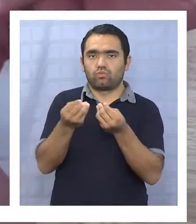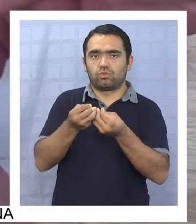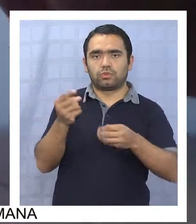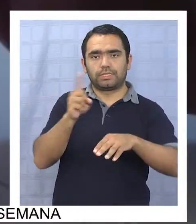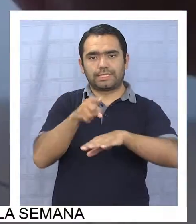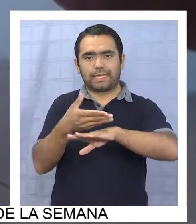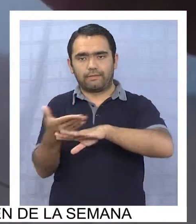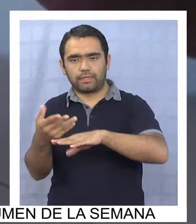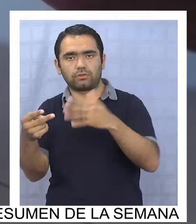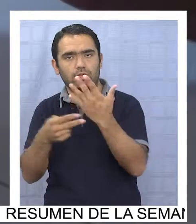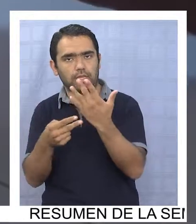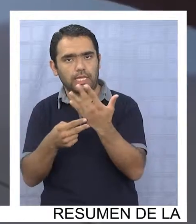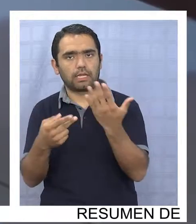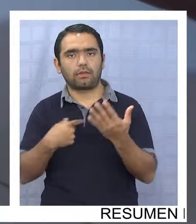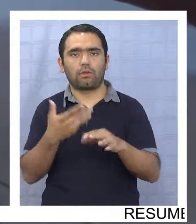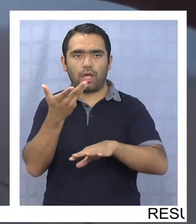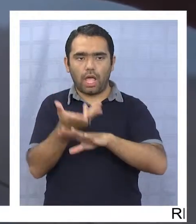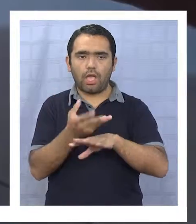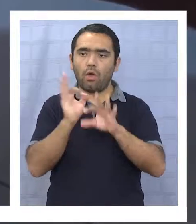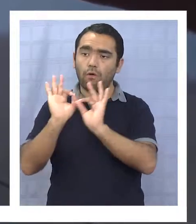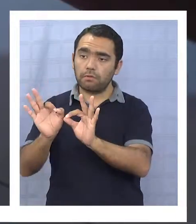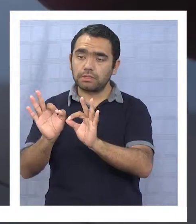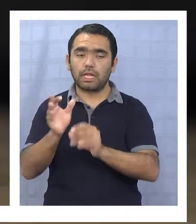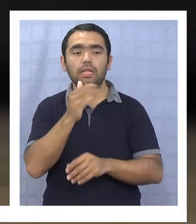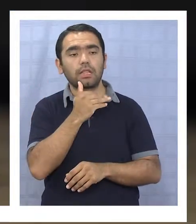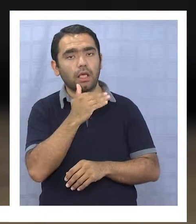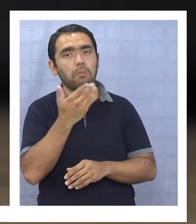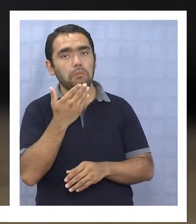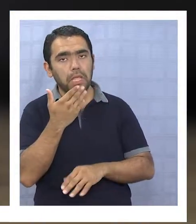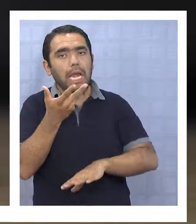servicios técnicos oficiales y no oficiales.